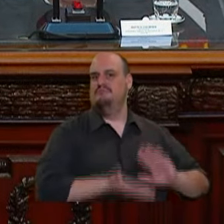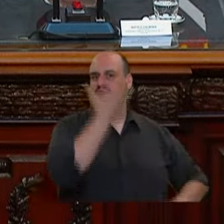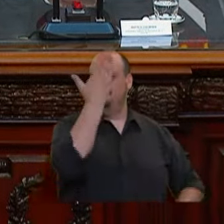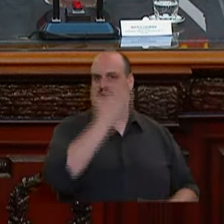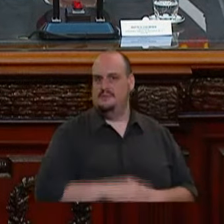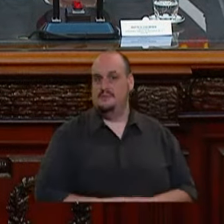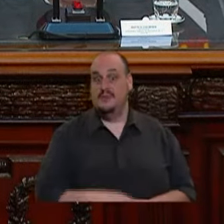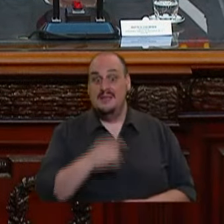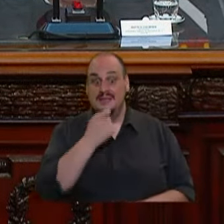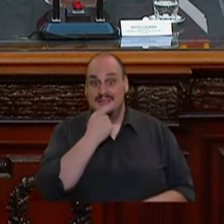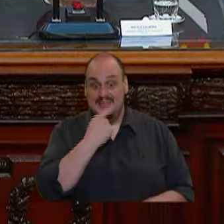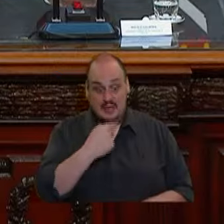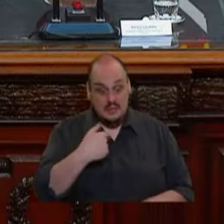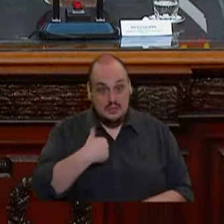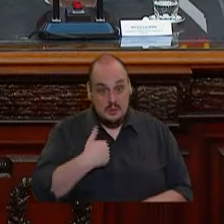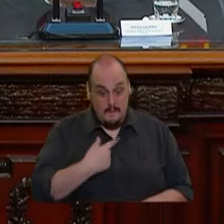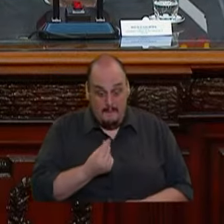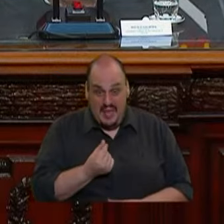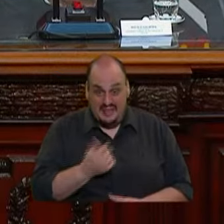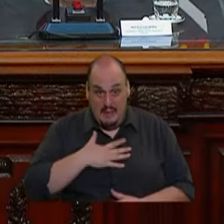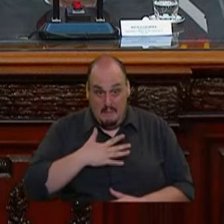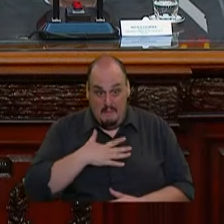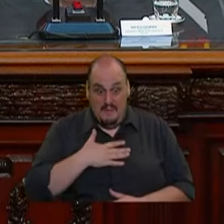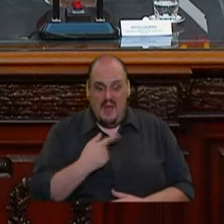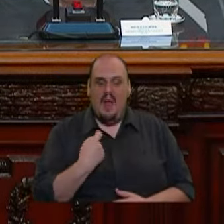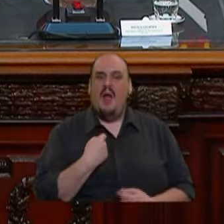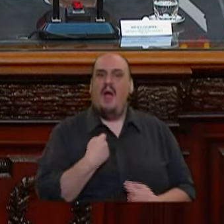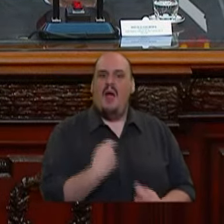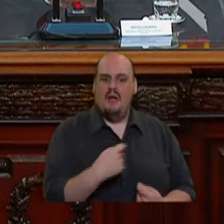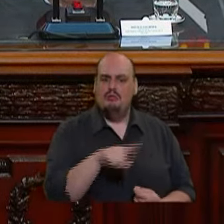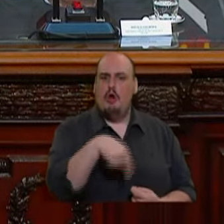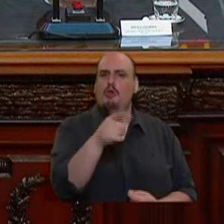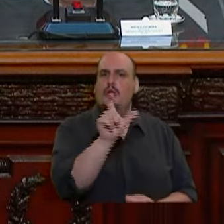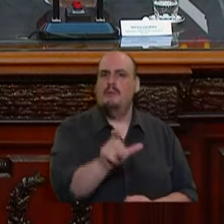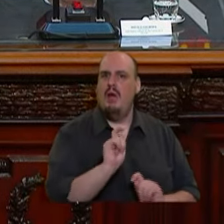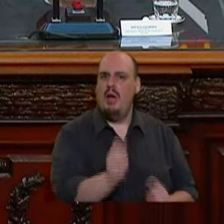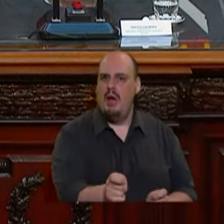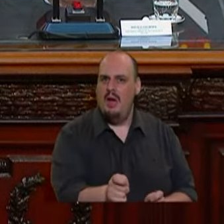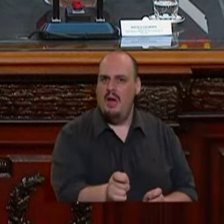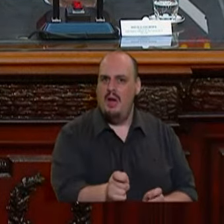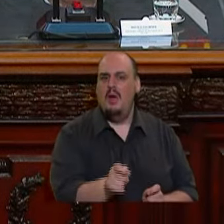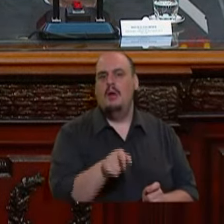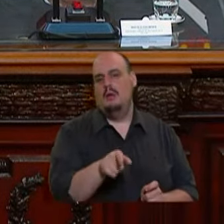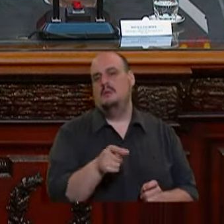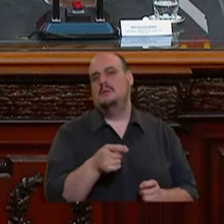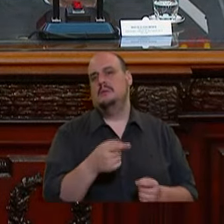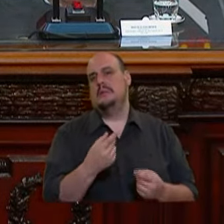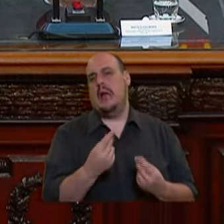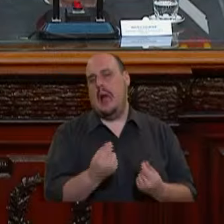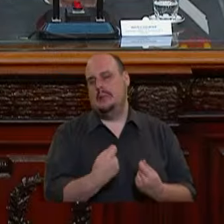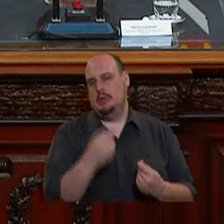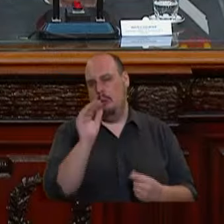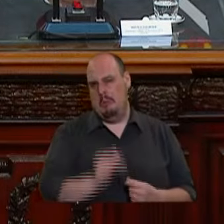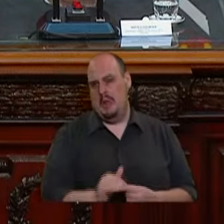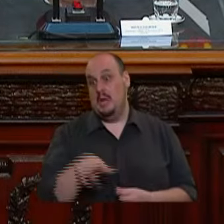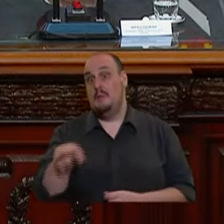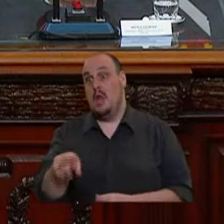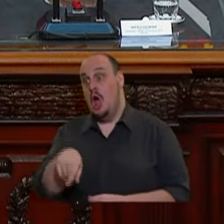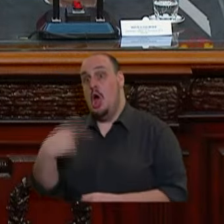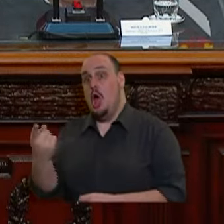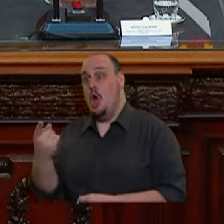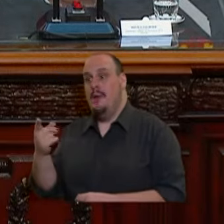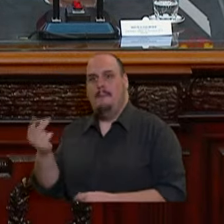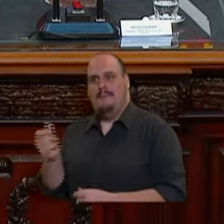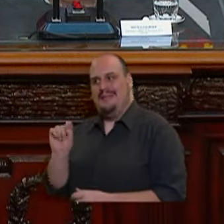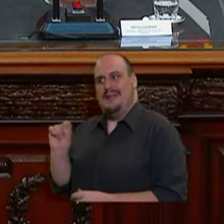gasta el dinero propio en otras personas, se minimiza el costo, mientras que cuando se gasta el dinero de otros en uno mismo, se cae en el